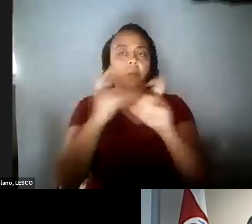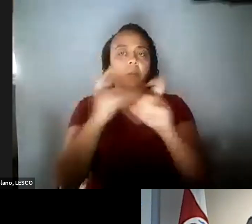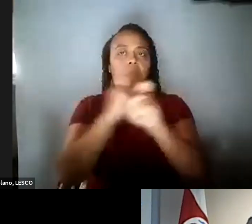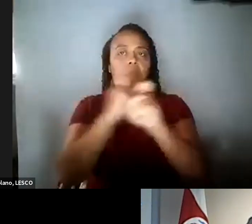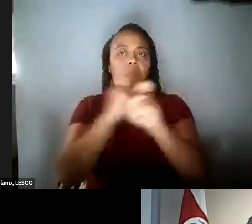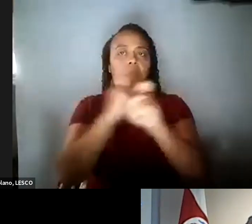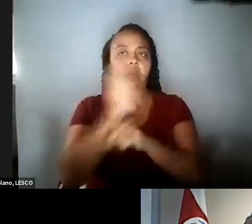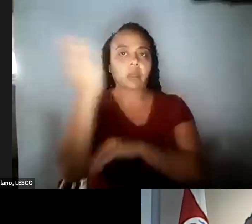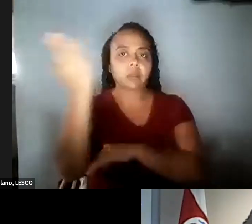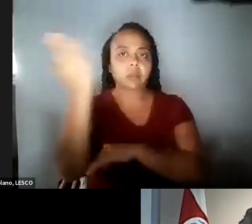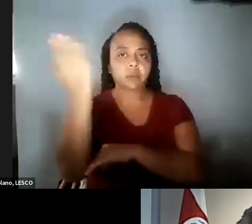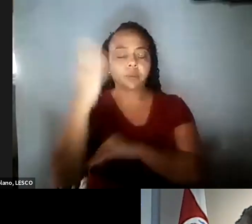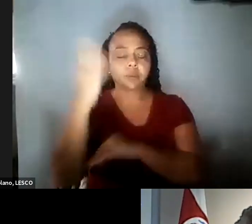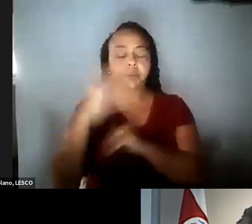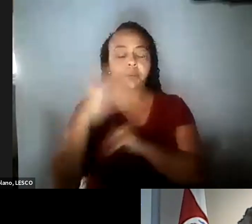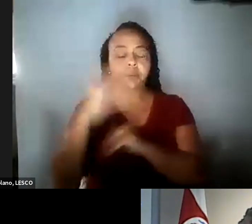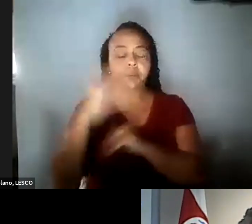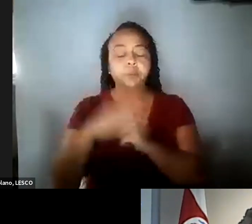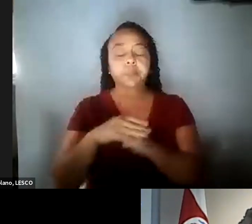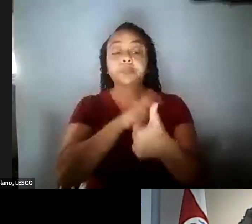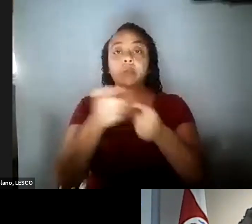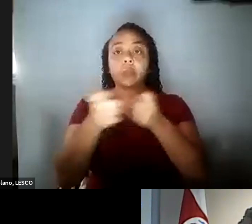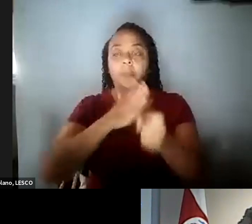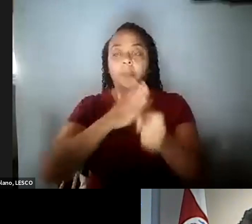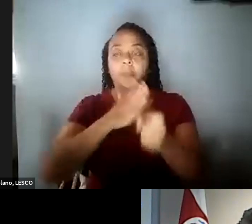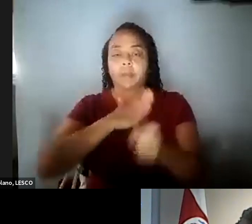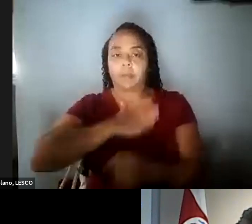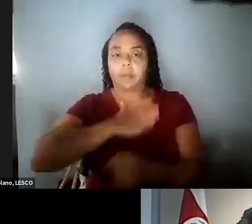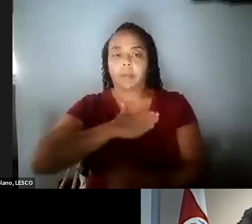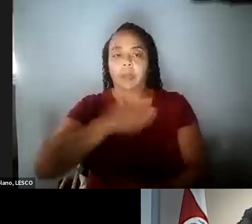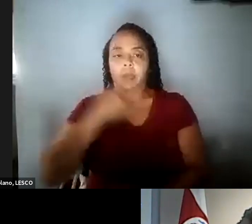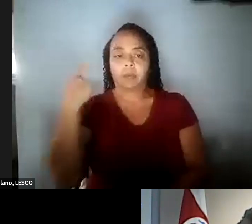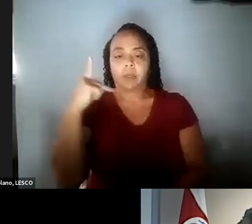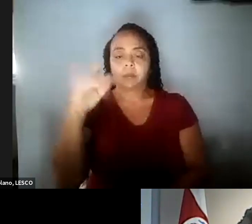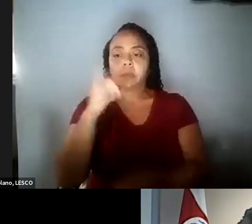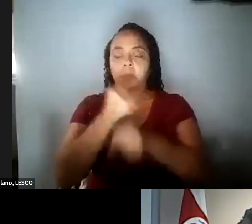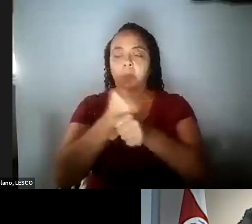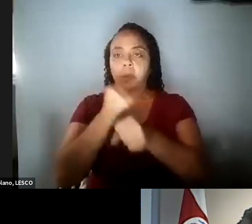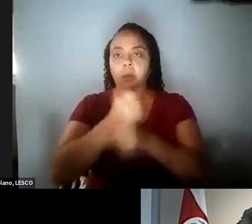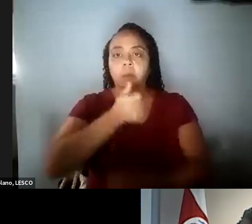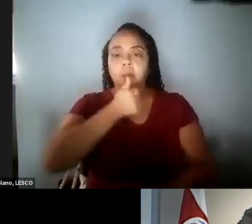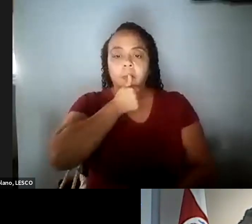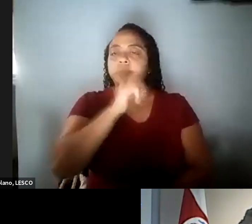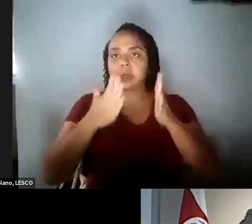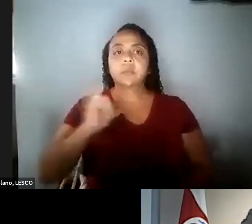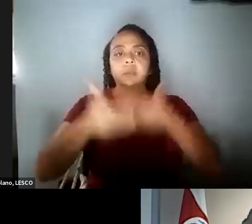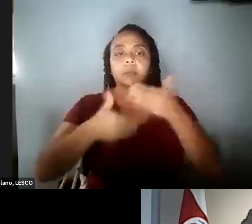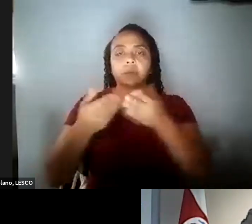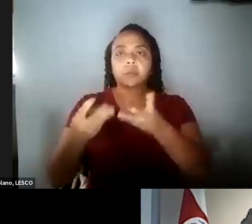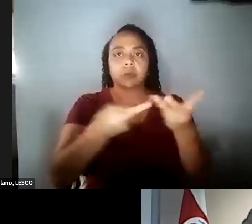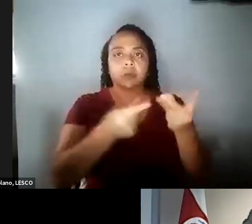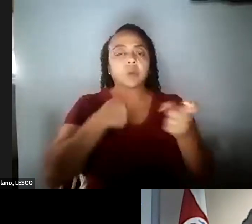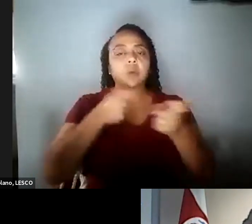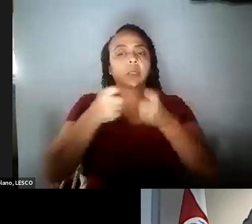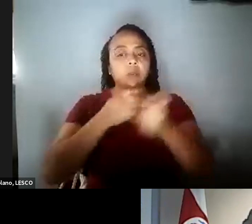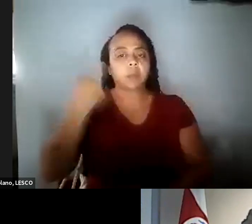gestionar mi riesgo como operador privado como empresario pero en proceso productivo gestión y riesgos que lo